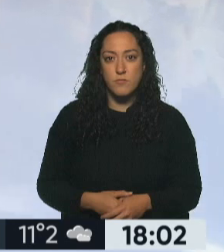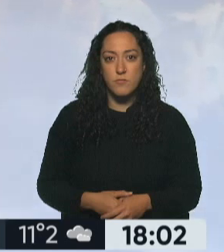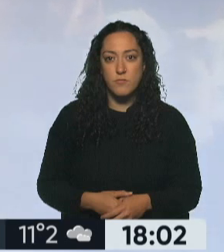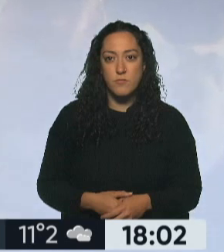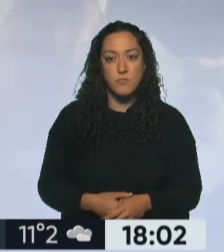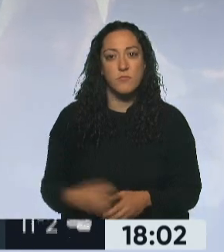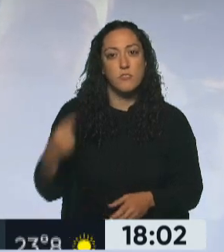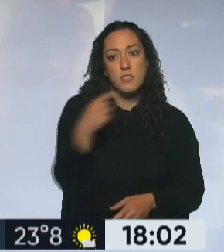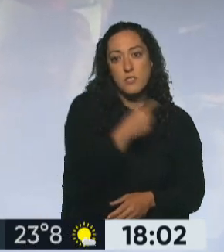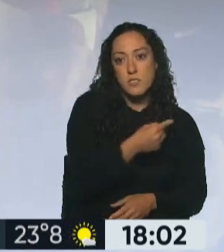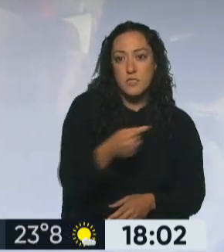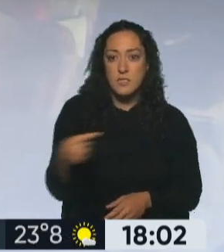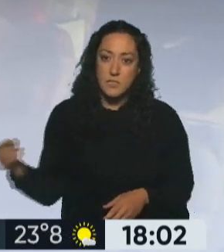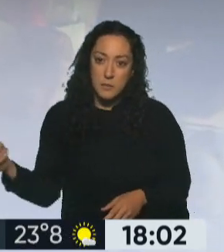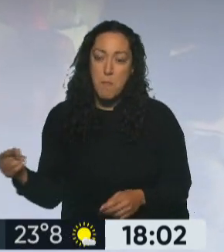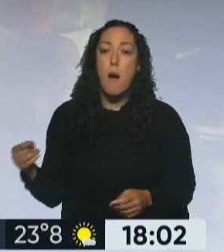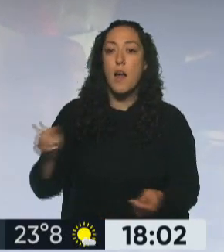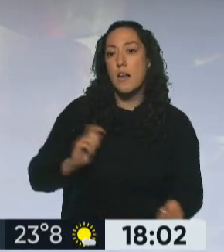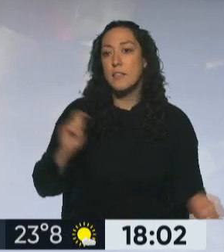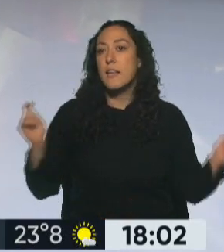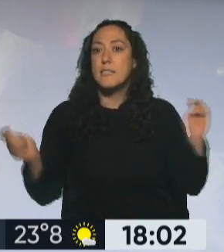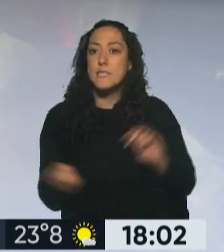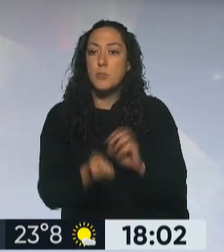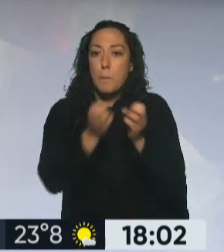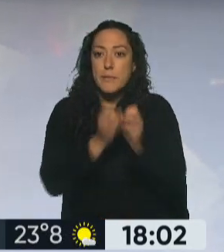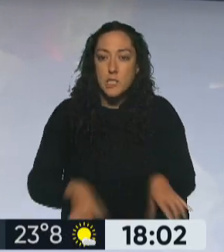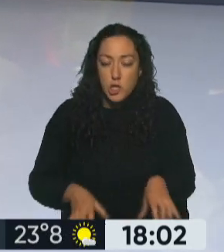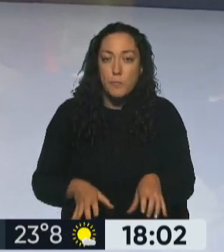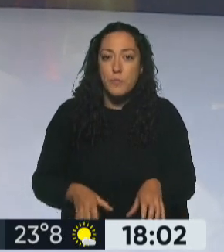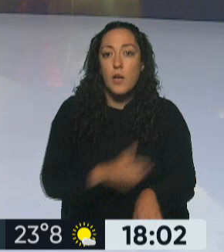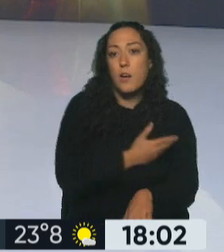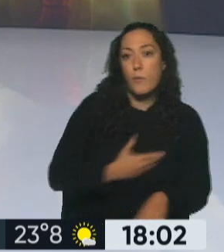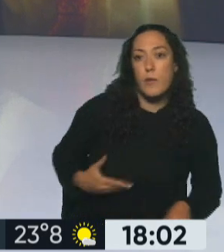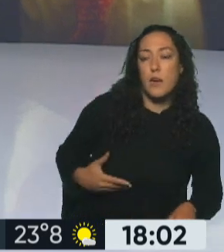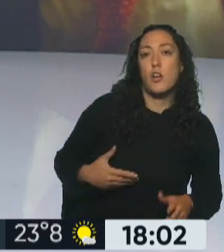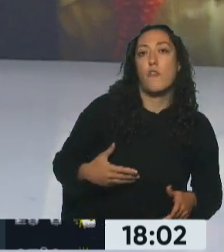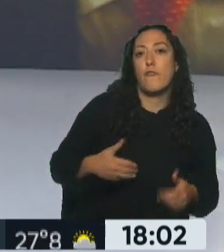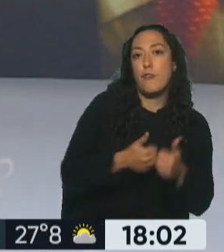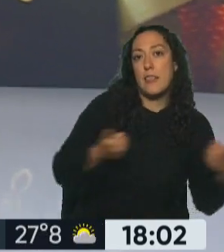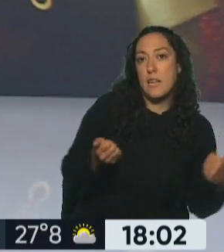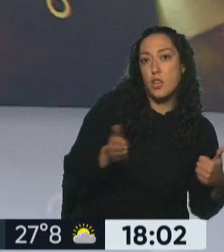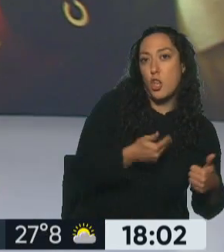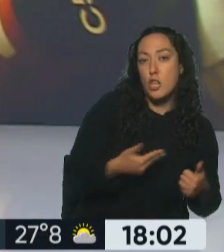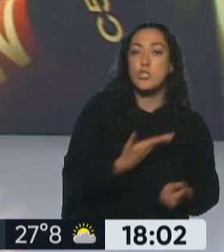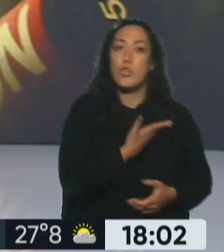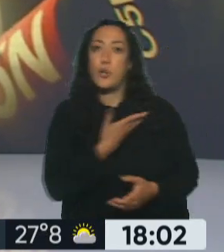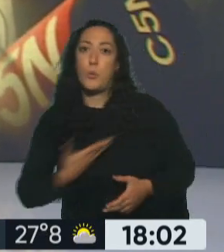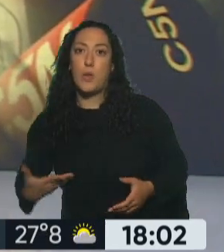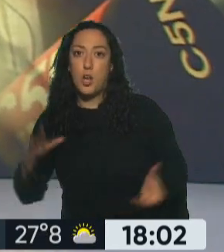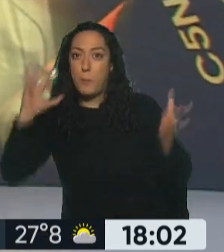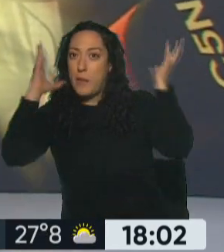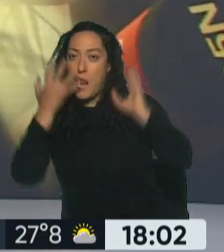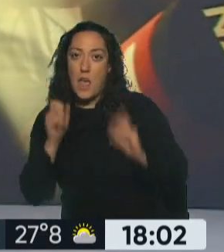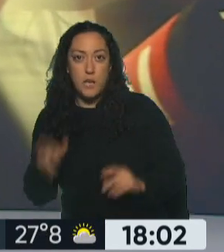La semana en la que comenzó la transición entre el gobierno del Frente de Todos y el gobierno de Javier Milei,